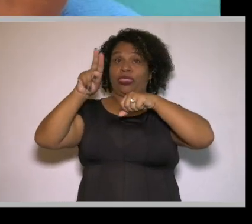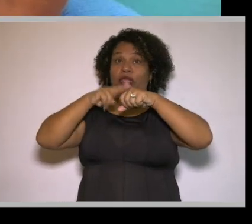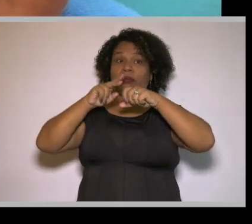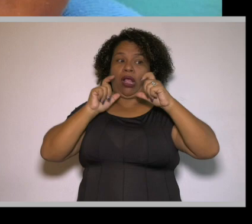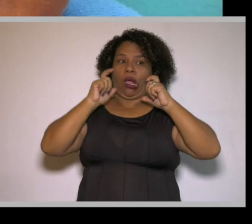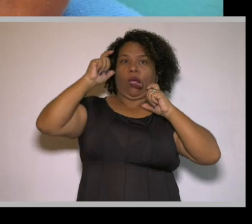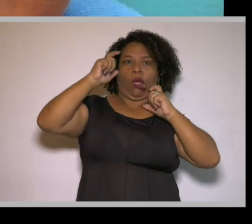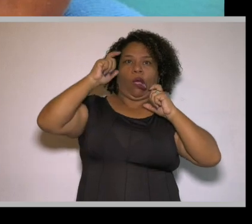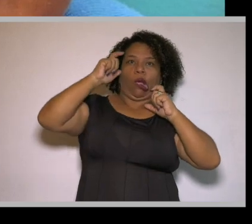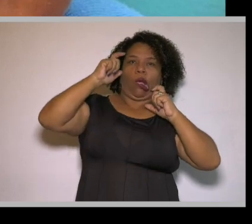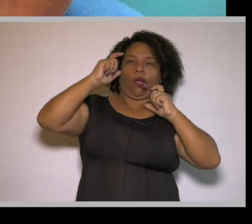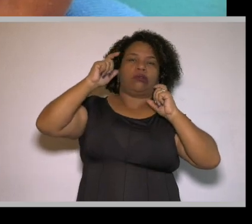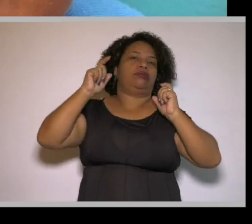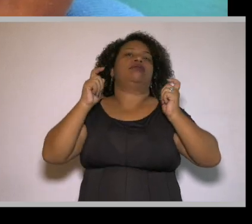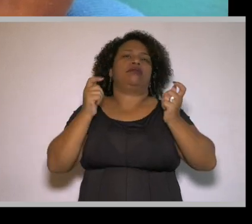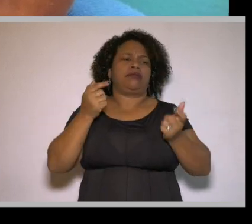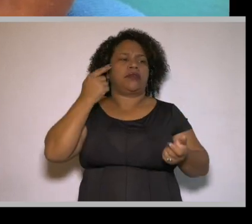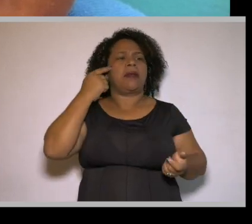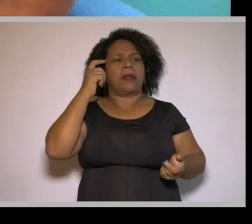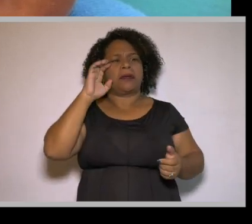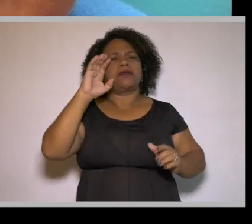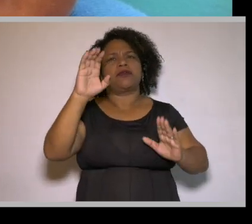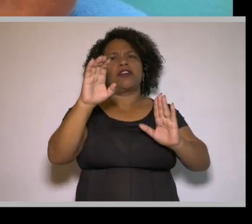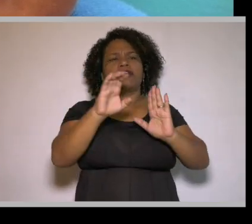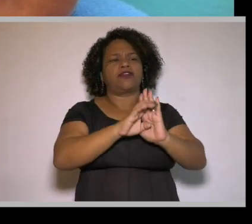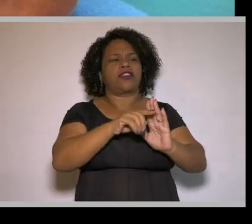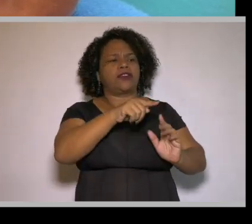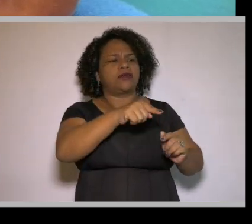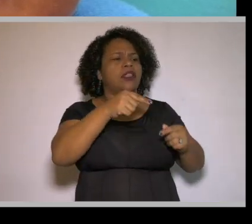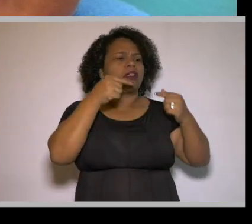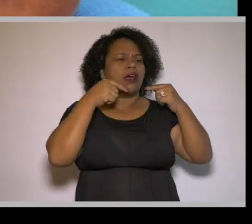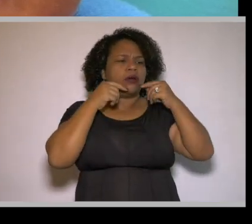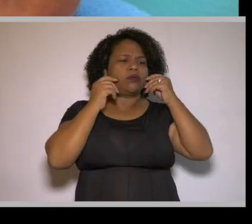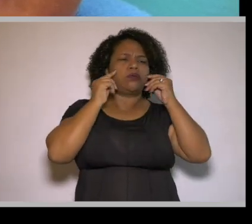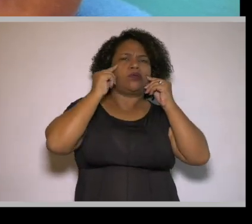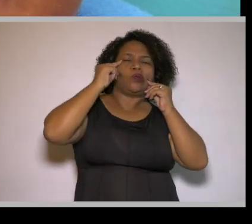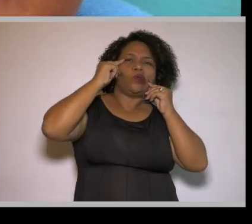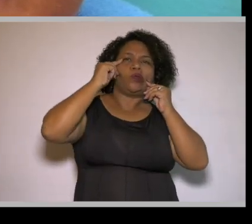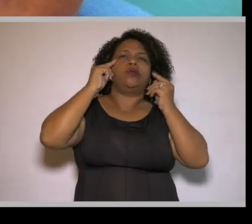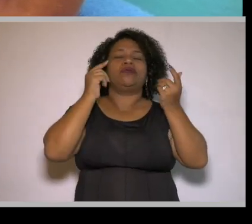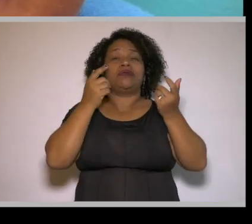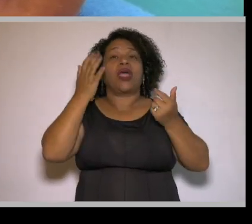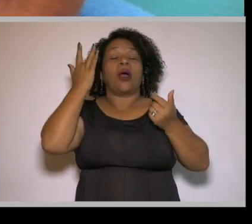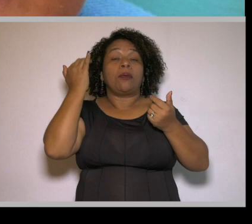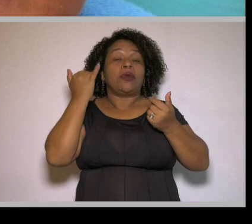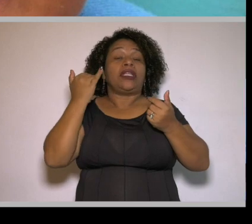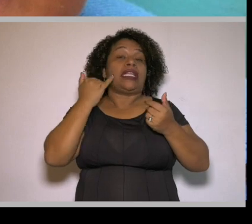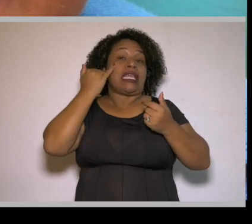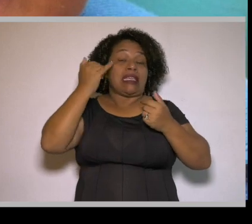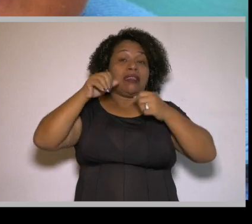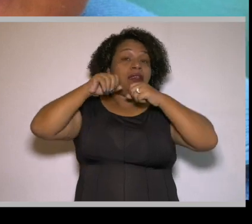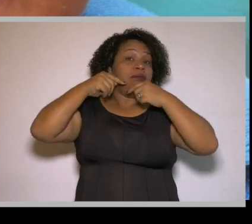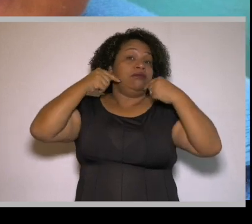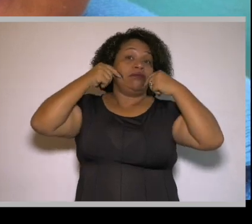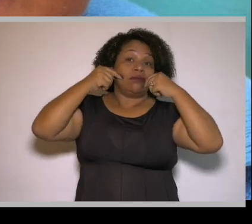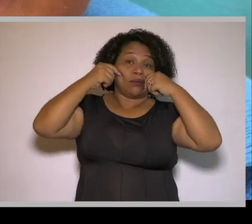fractura si hay una fractura. ¿Por qué? Porque como el niño está en crecimiento, el bebecito está en crecimiento y